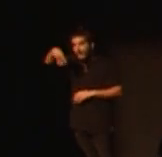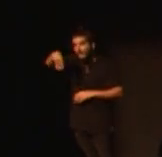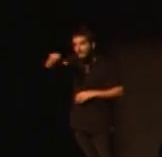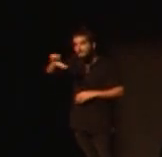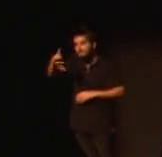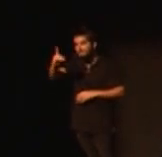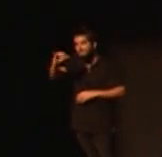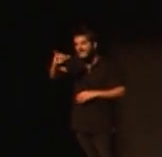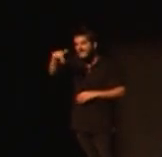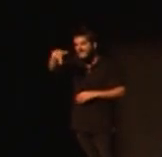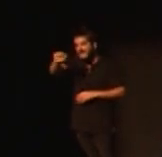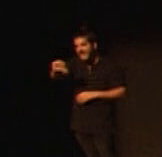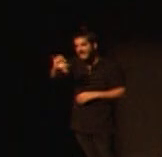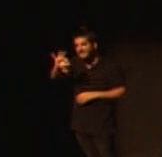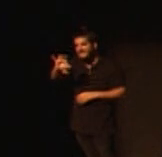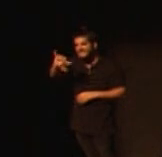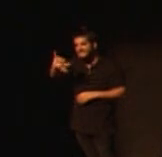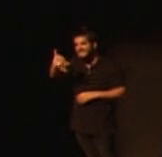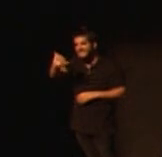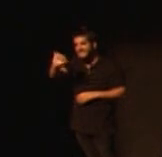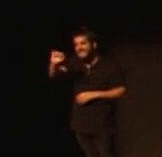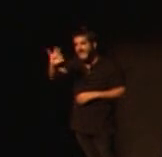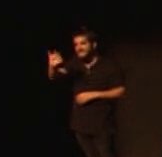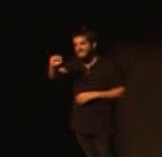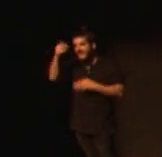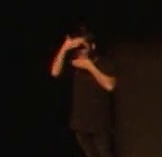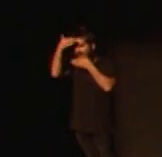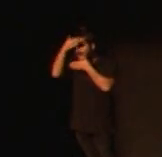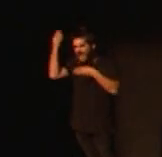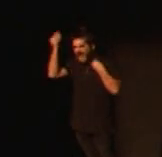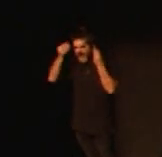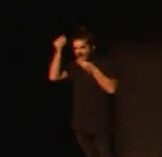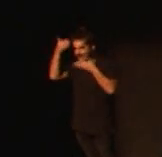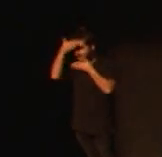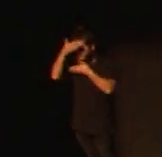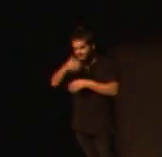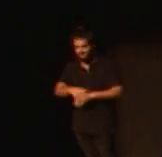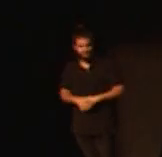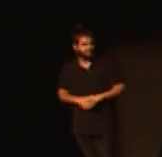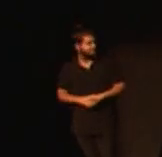¿Cómo se ha venido abajo?